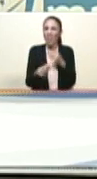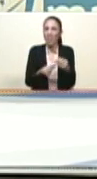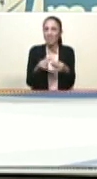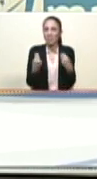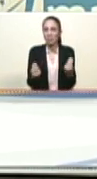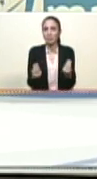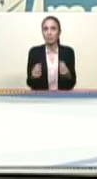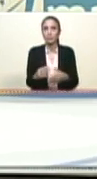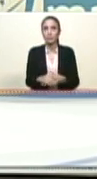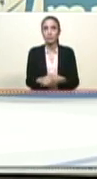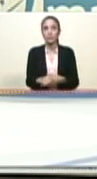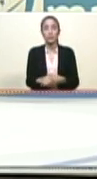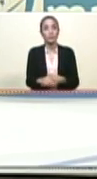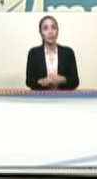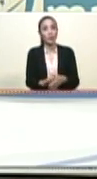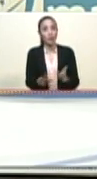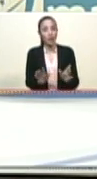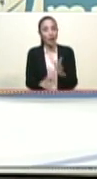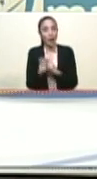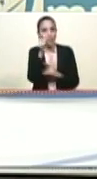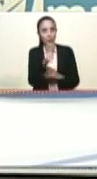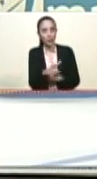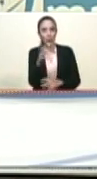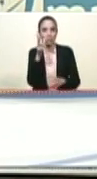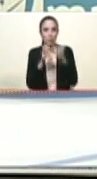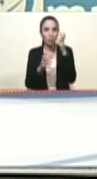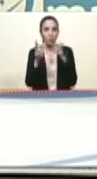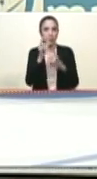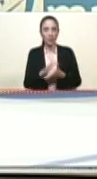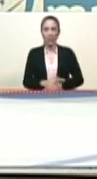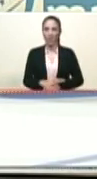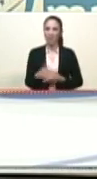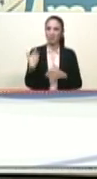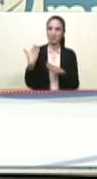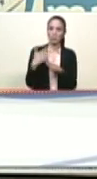Quizás uno dice esa cifra y mucha gente la escucha y le pasa por aquí. ¡Wow!